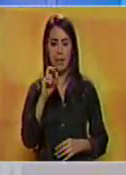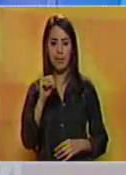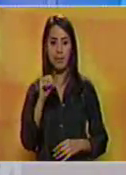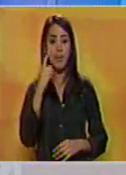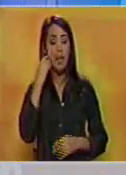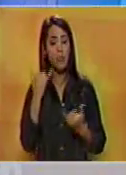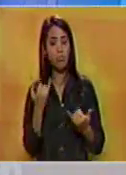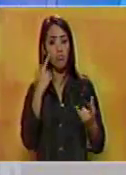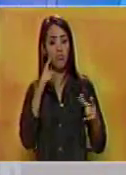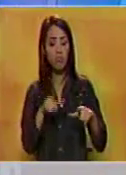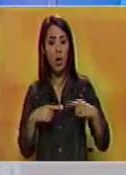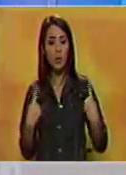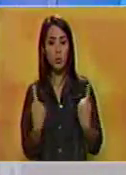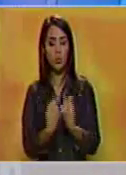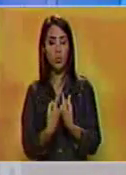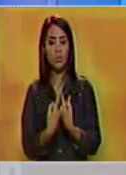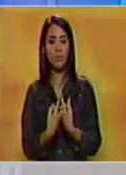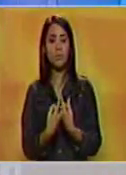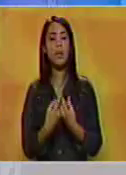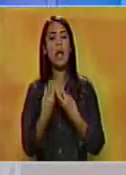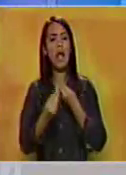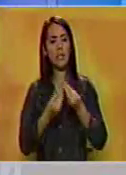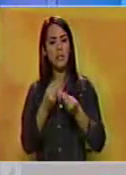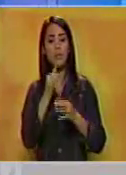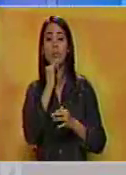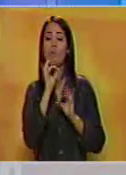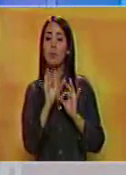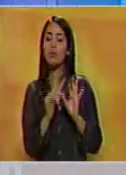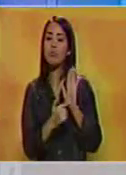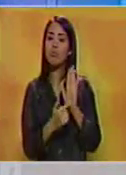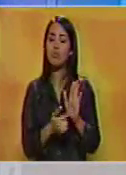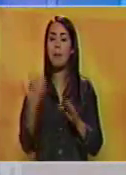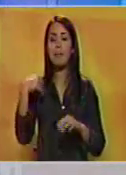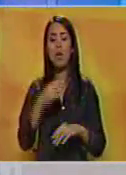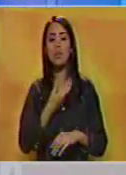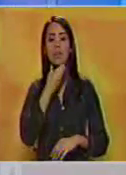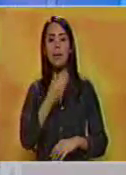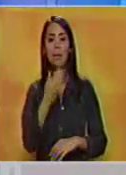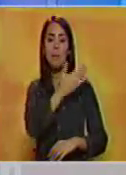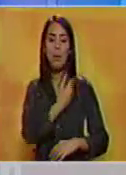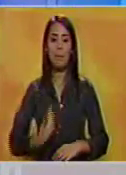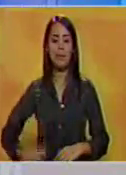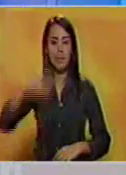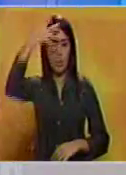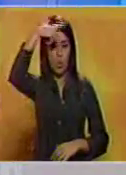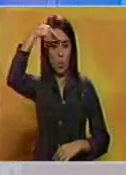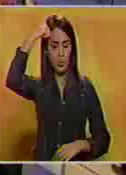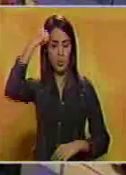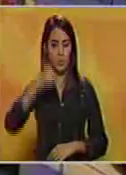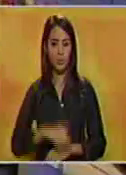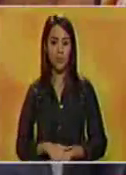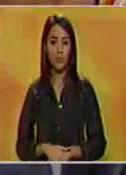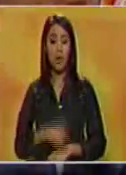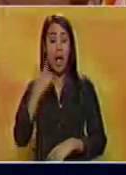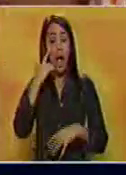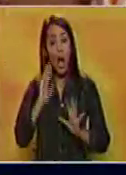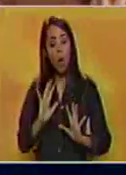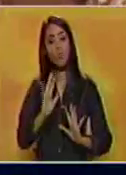trasladado desde la ciudad de tel aviv cumpliendo así el anuncio realizado el pasado diciembre por el presidente de una de trump aunque el mandatario